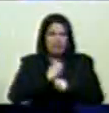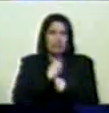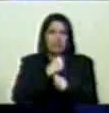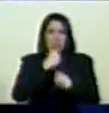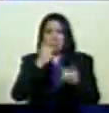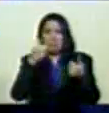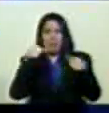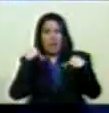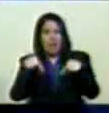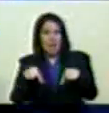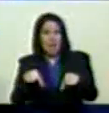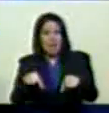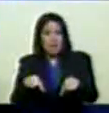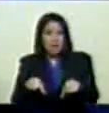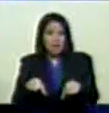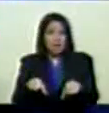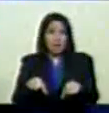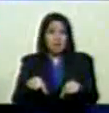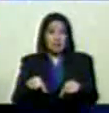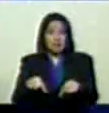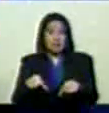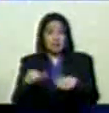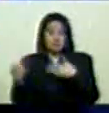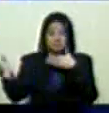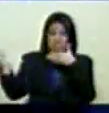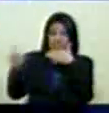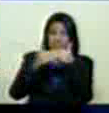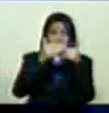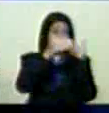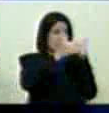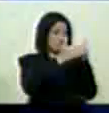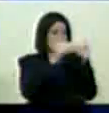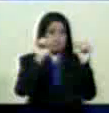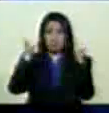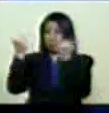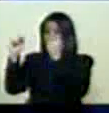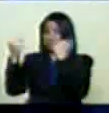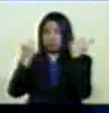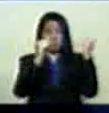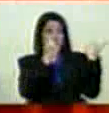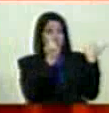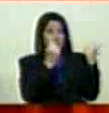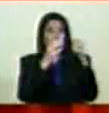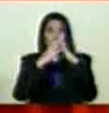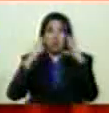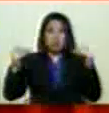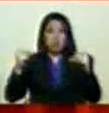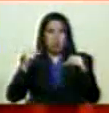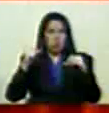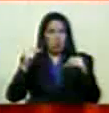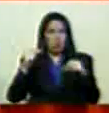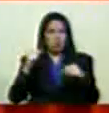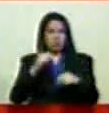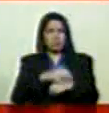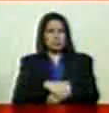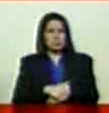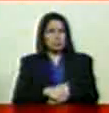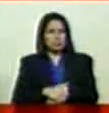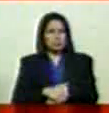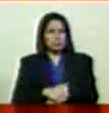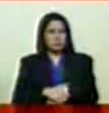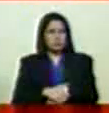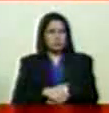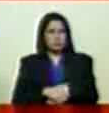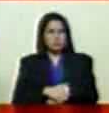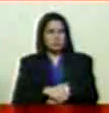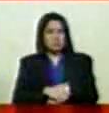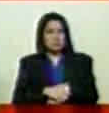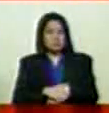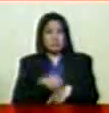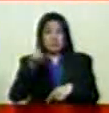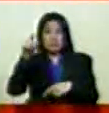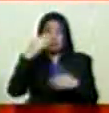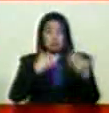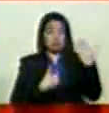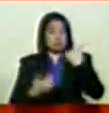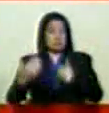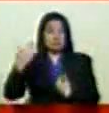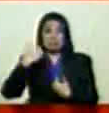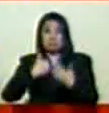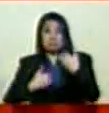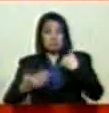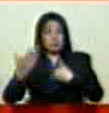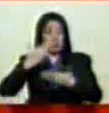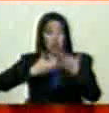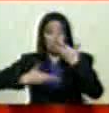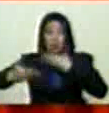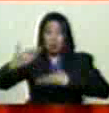así. Aquí nos han cerrado todas las corresponsalías, todas, que ha afectado inclusive al comercio